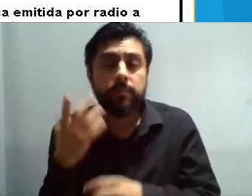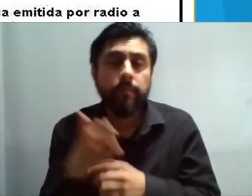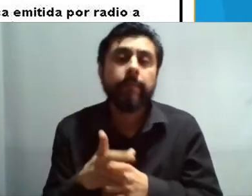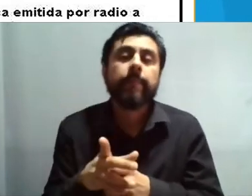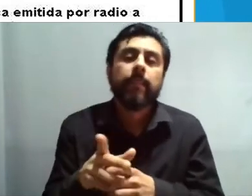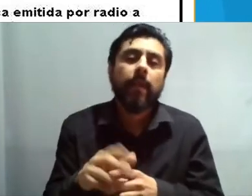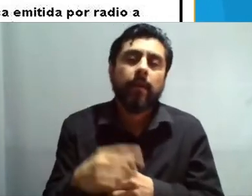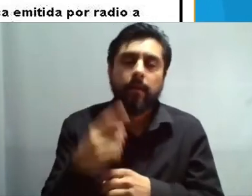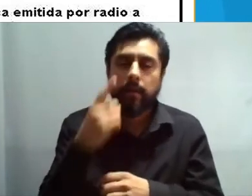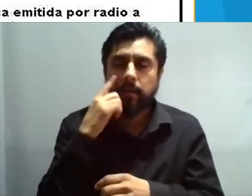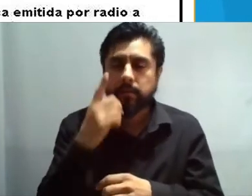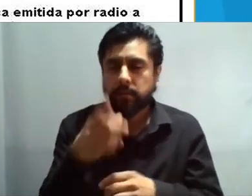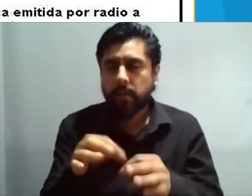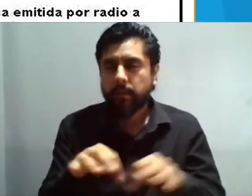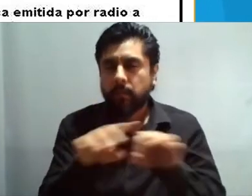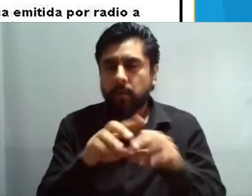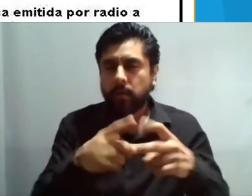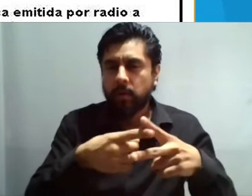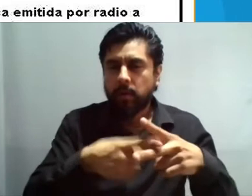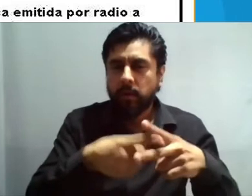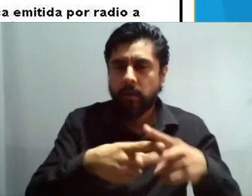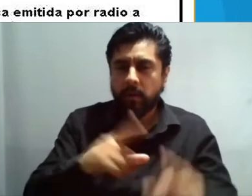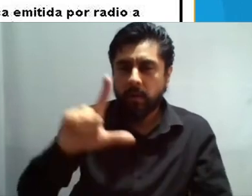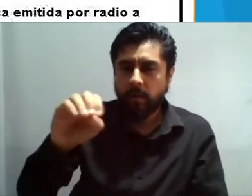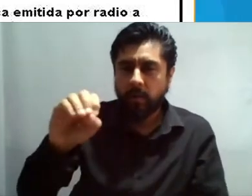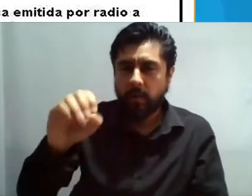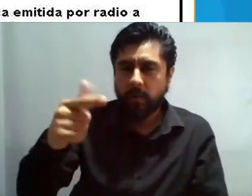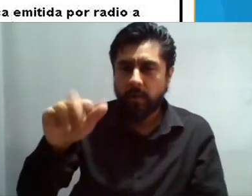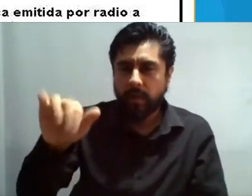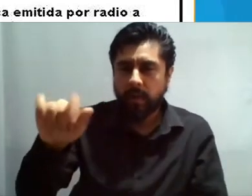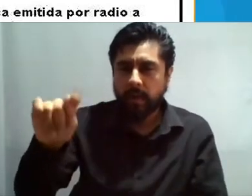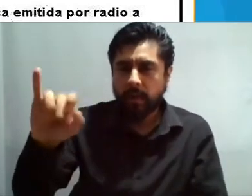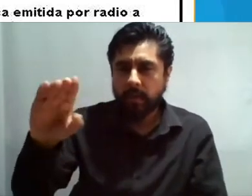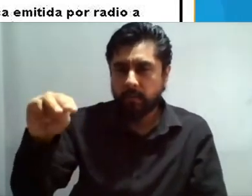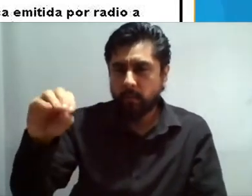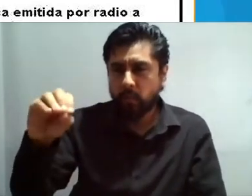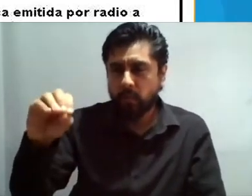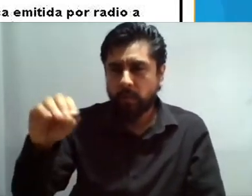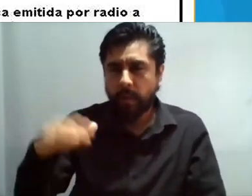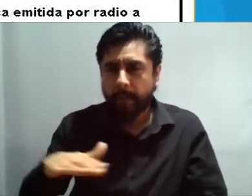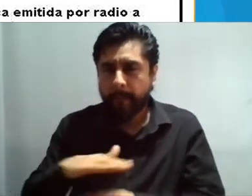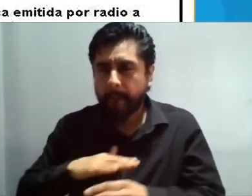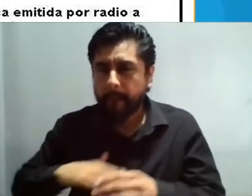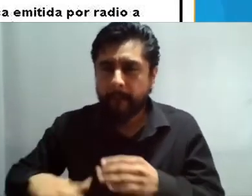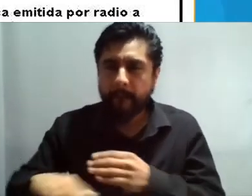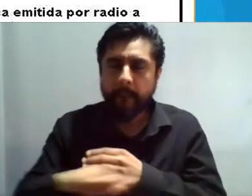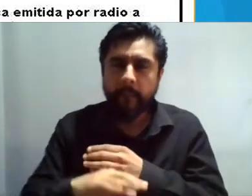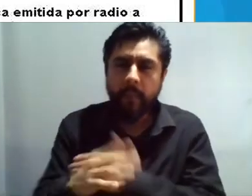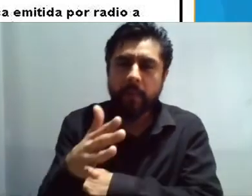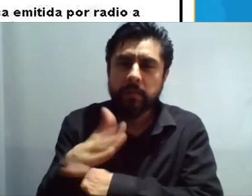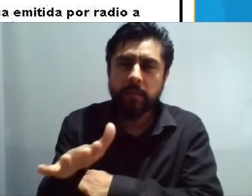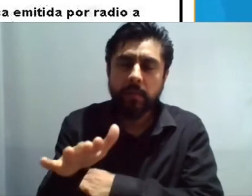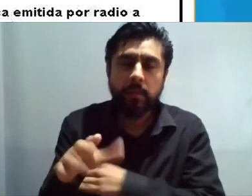componente matemático que se llama logaritmo base 10. Es decir, 60 no es la